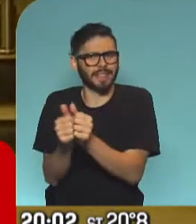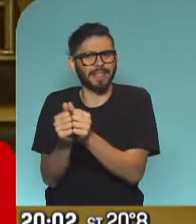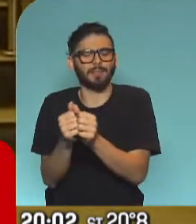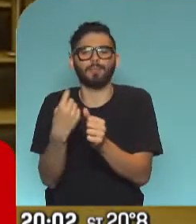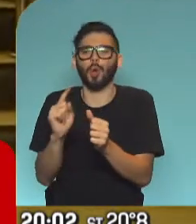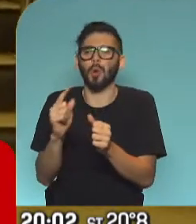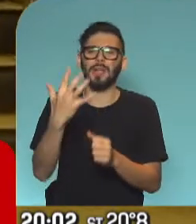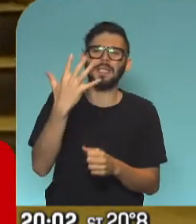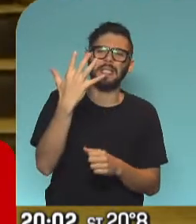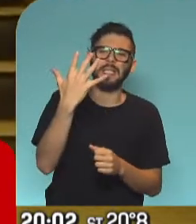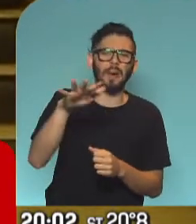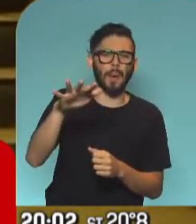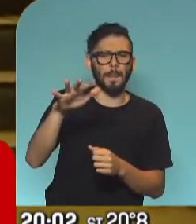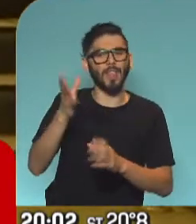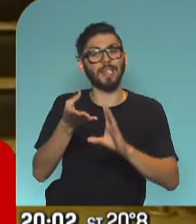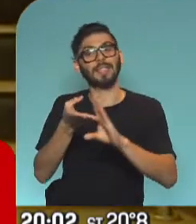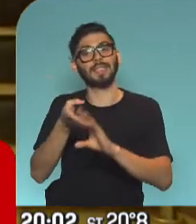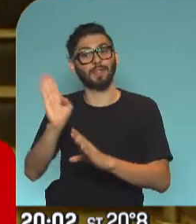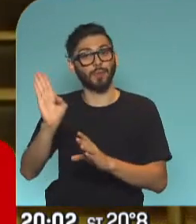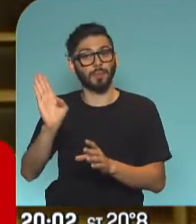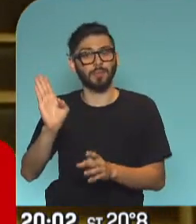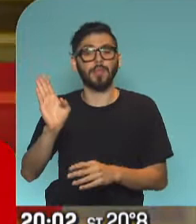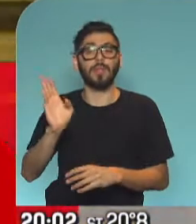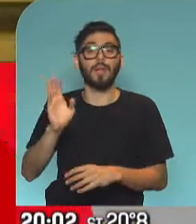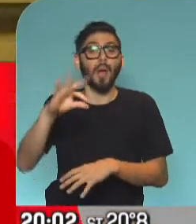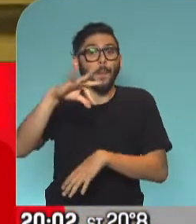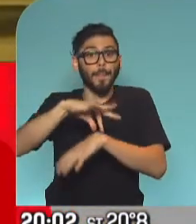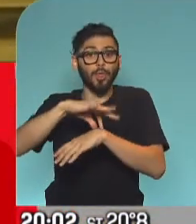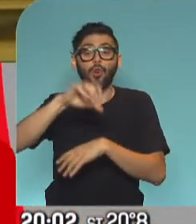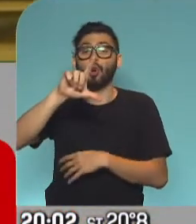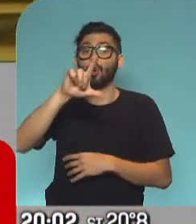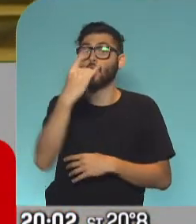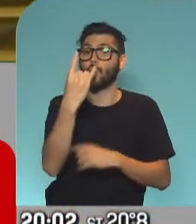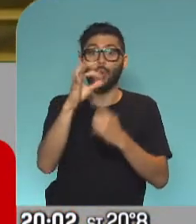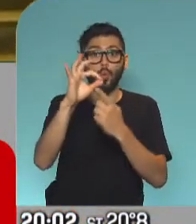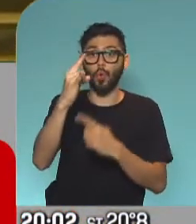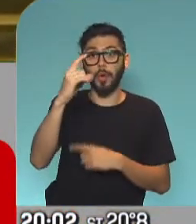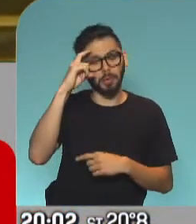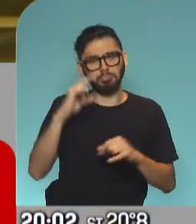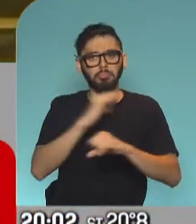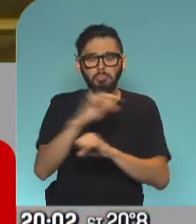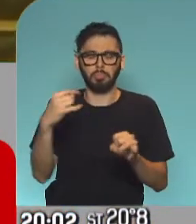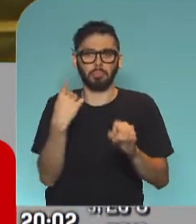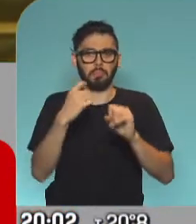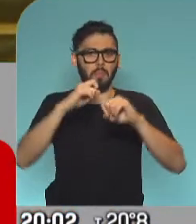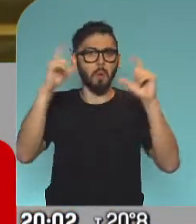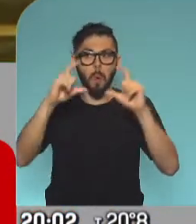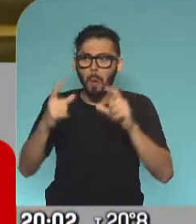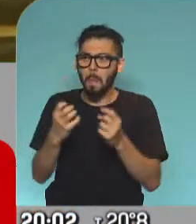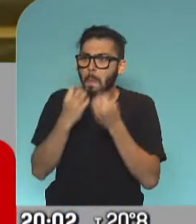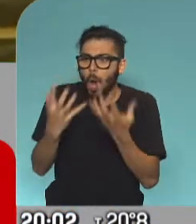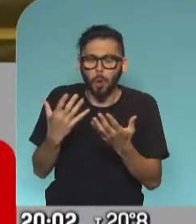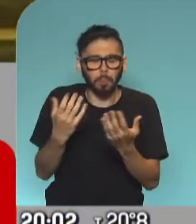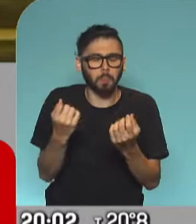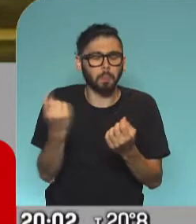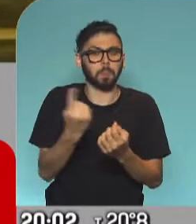las 5:30 de la tarde. El médico Leopoldo Luque realmente está sorprendido con la evolución satisfactoria del